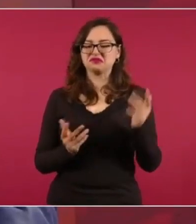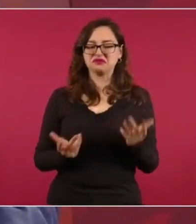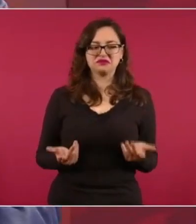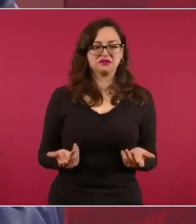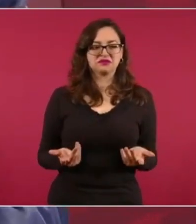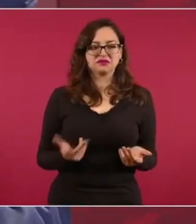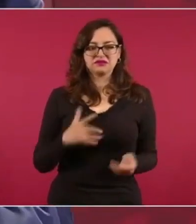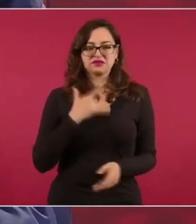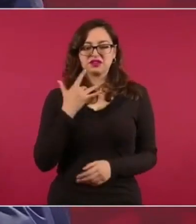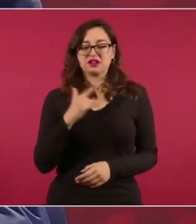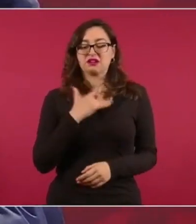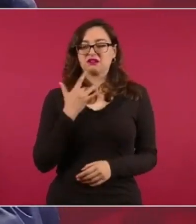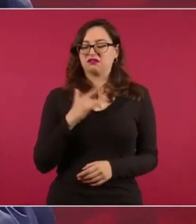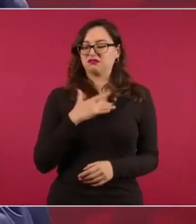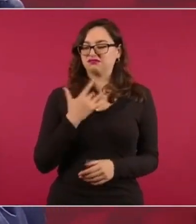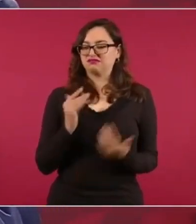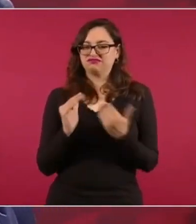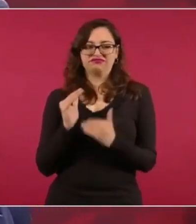muy